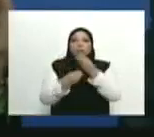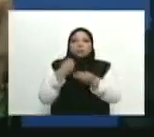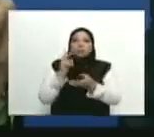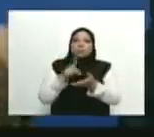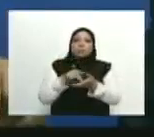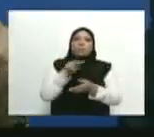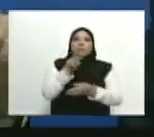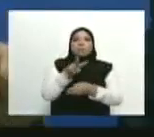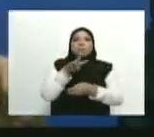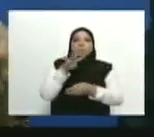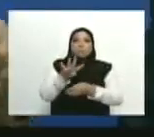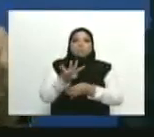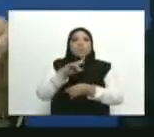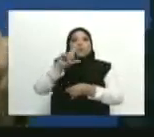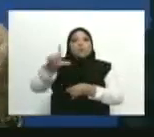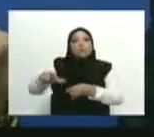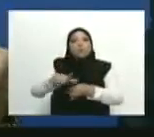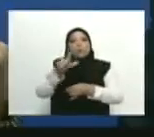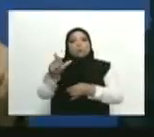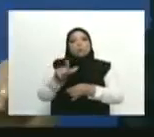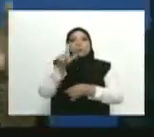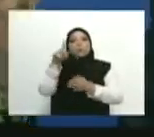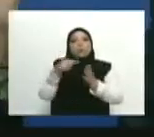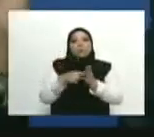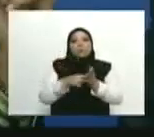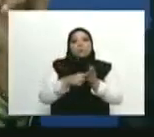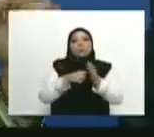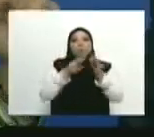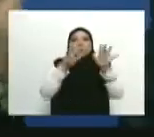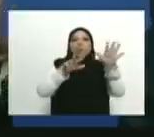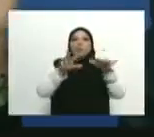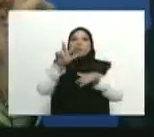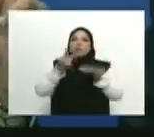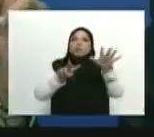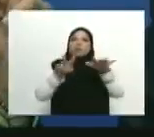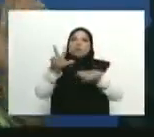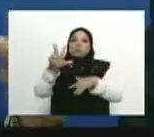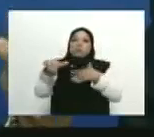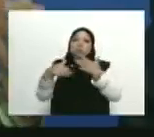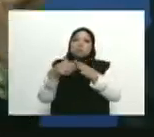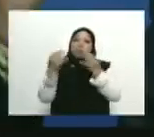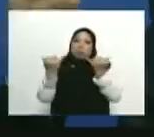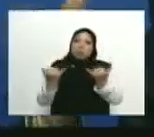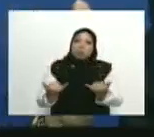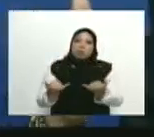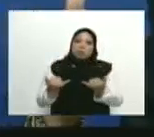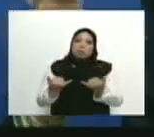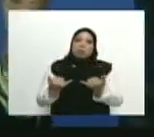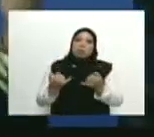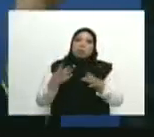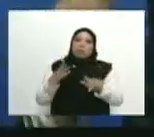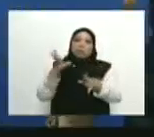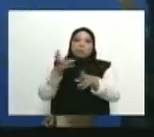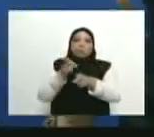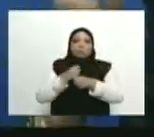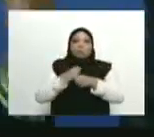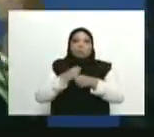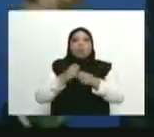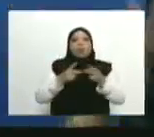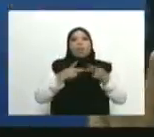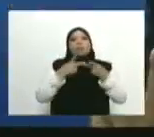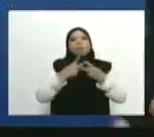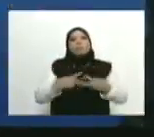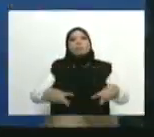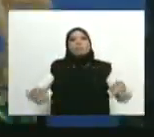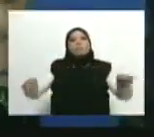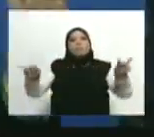el 24 de julio de 1823 los obligamos a aceptar la supremacía, el valor,